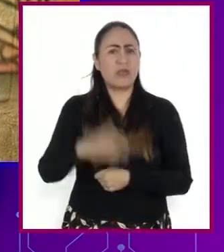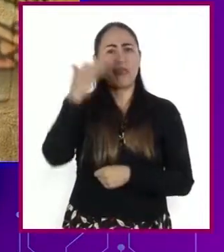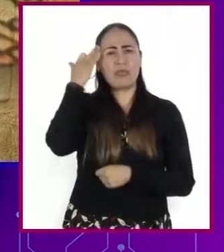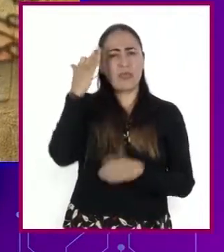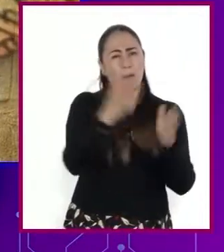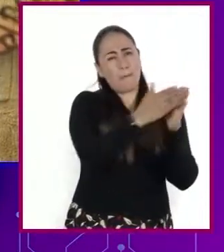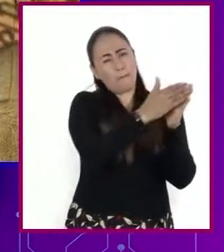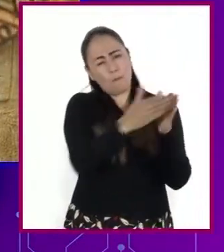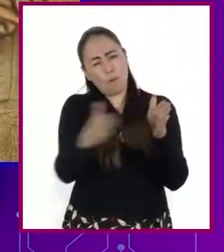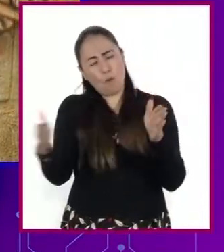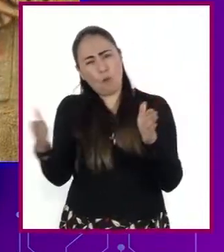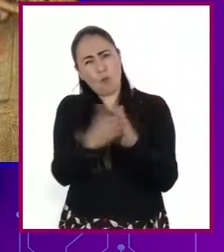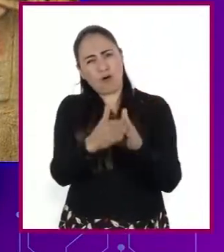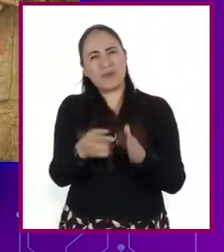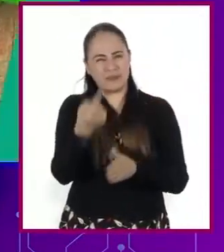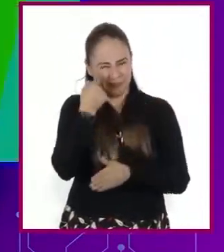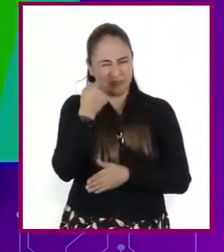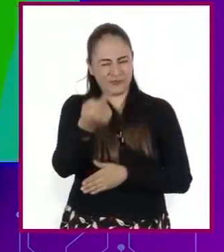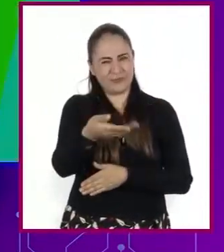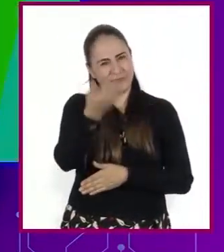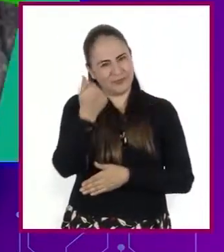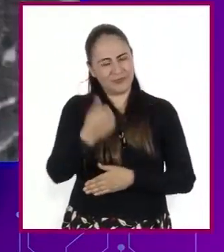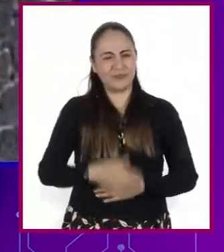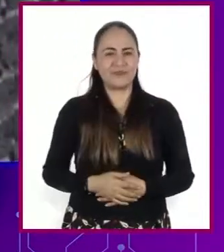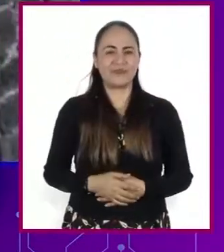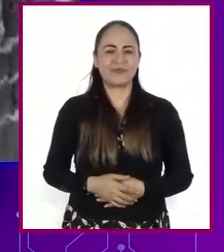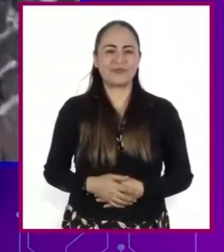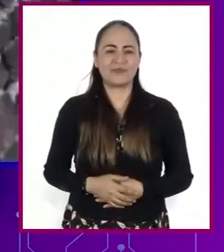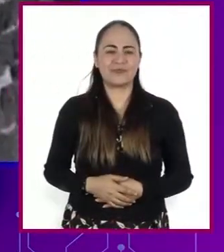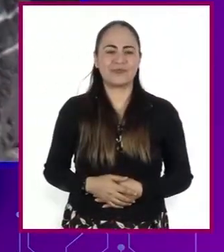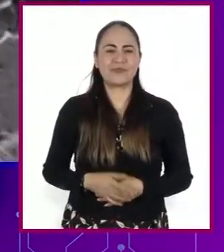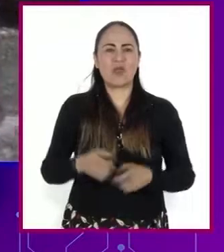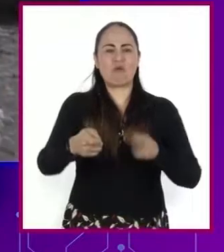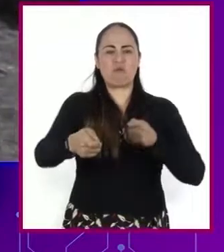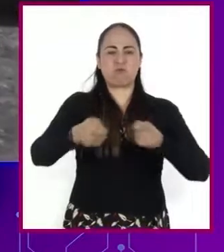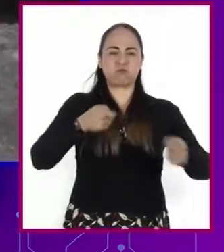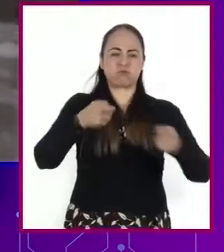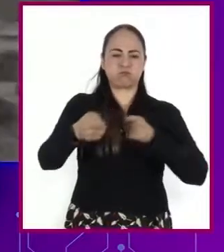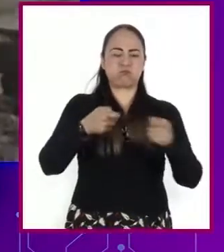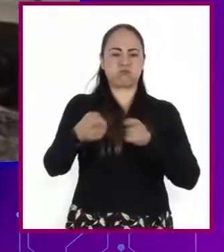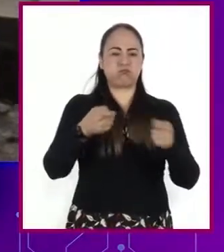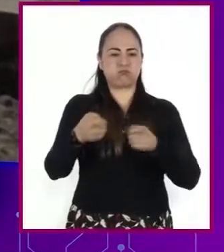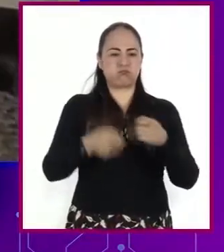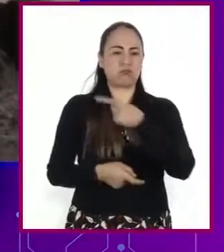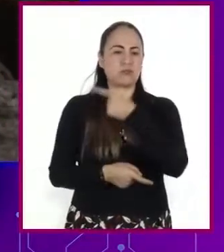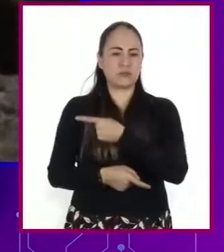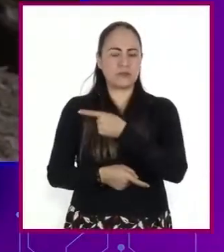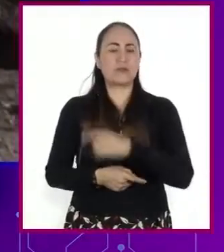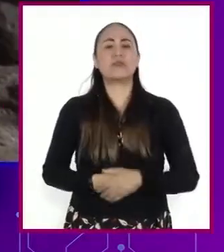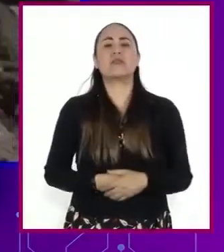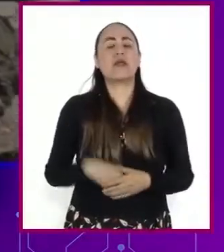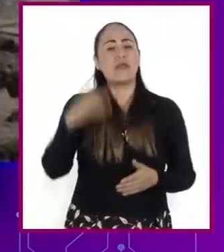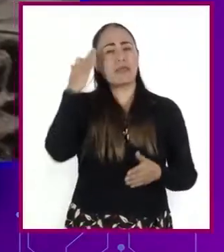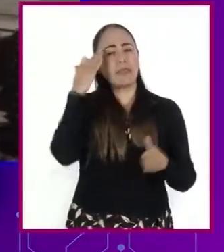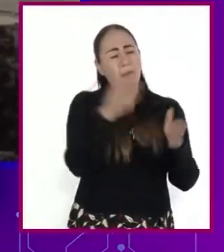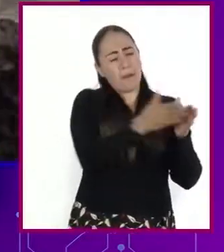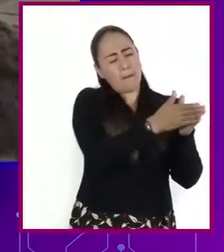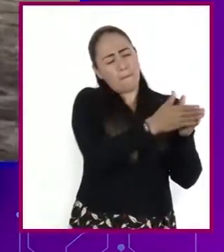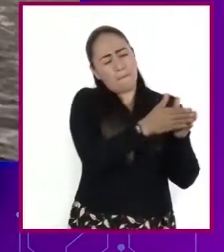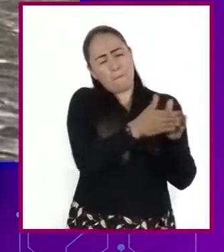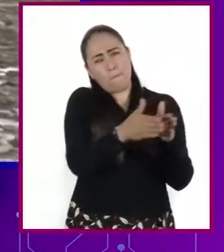México Tenochtitlan, los españoles y sus aliados indígenas, principalmente los tlaxcaltecas, se dieron a la tarea de conquistar